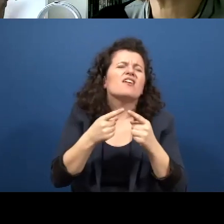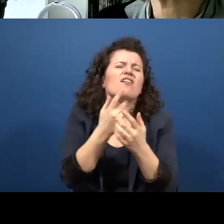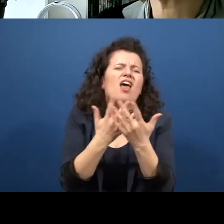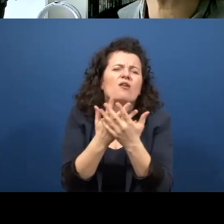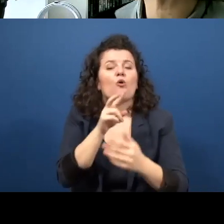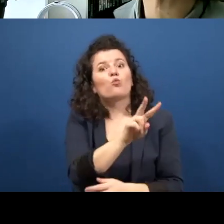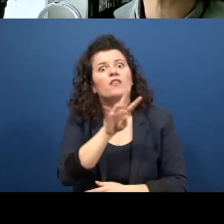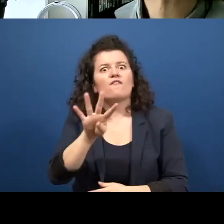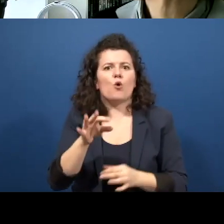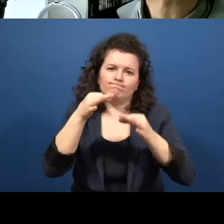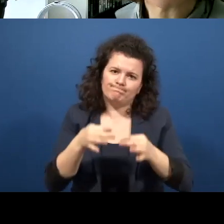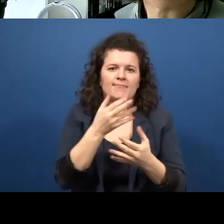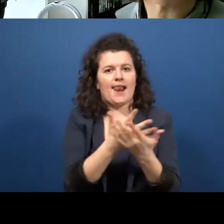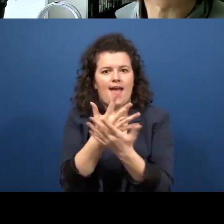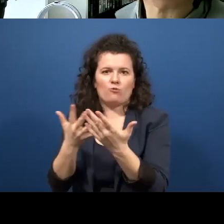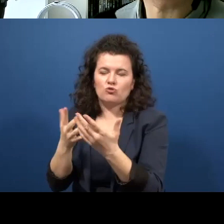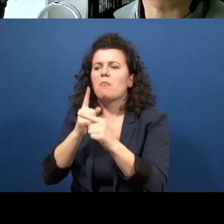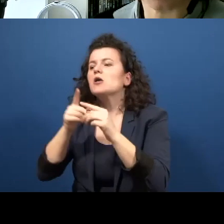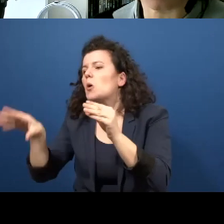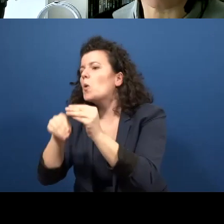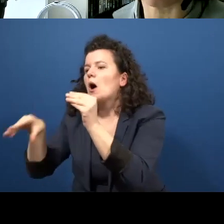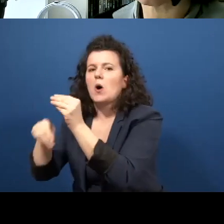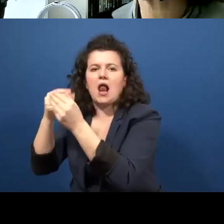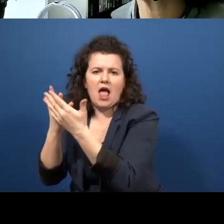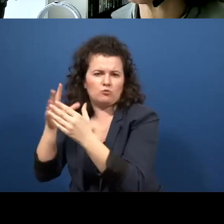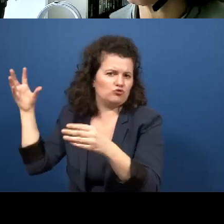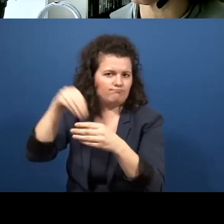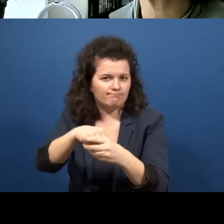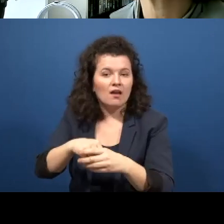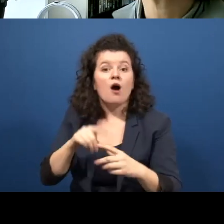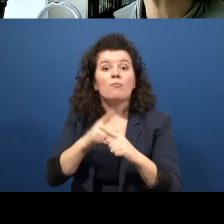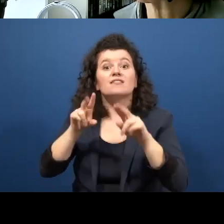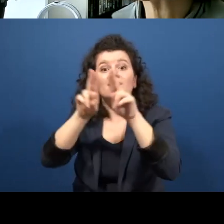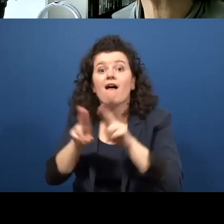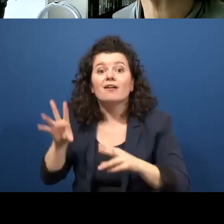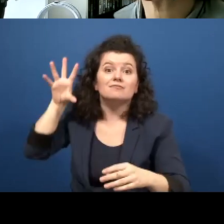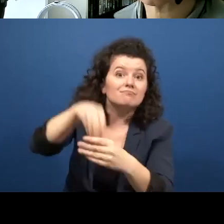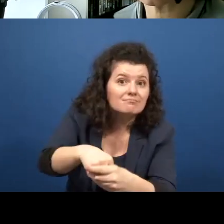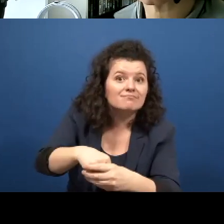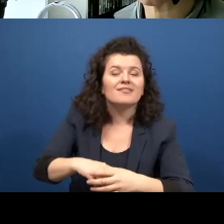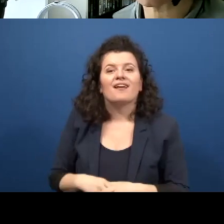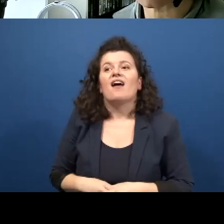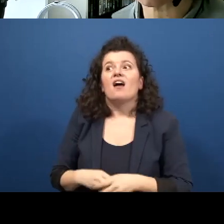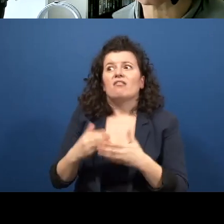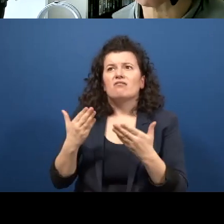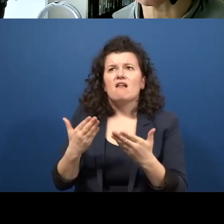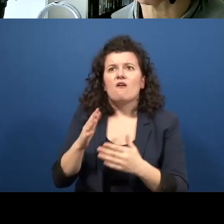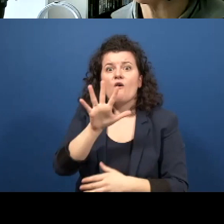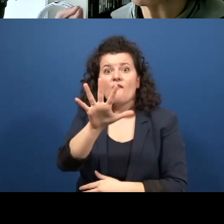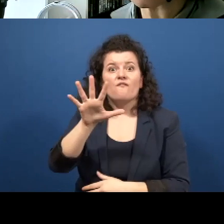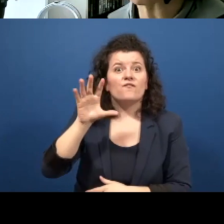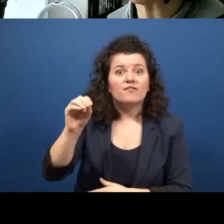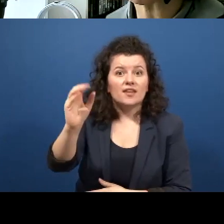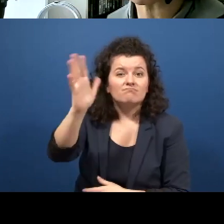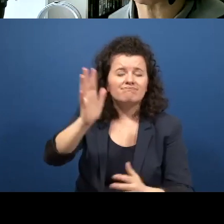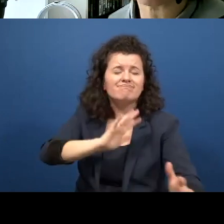lenguas que he mencionado con anterioridad en las lenguas oficiales, que son 24, y también